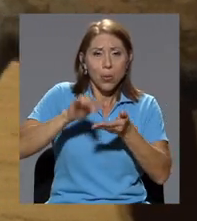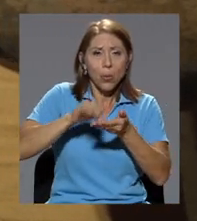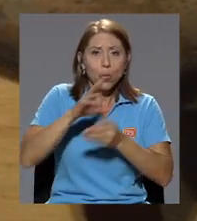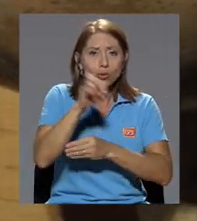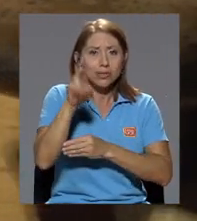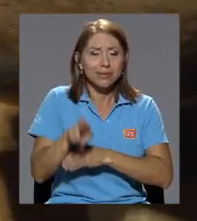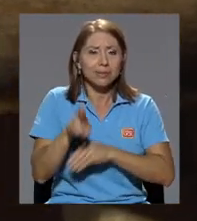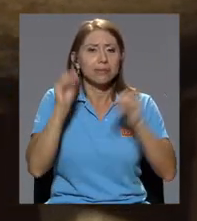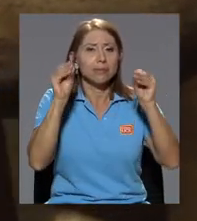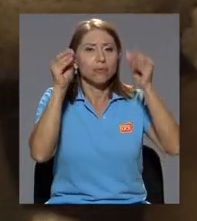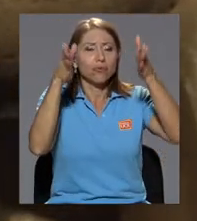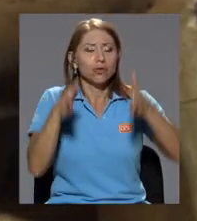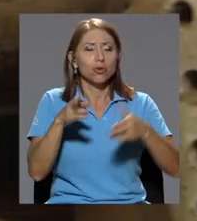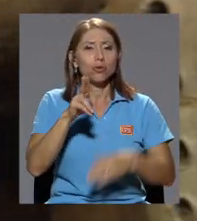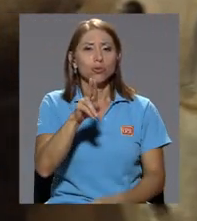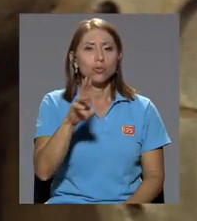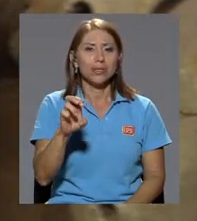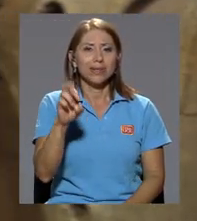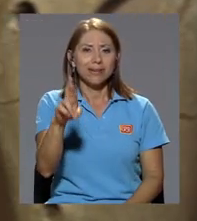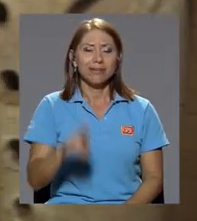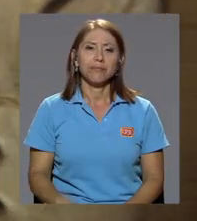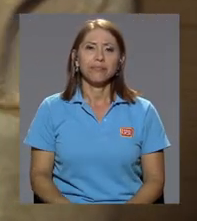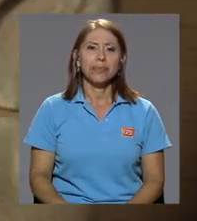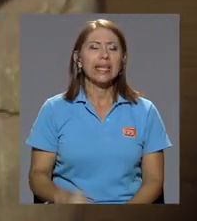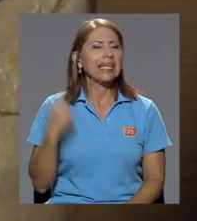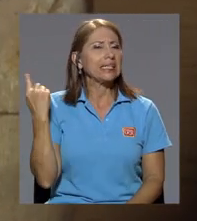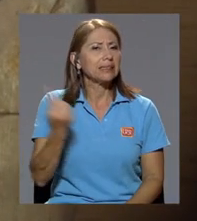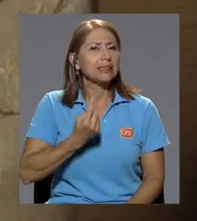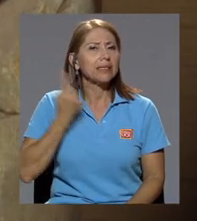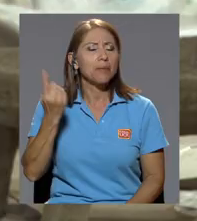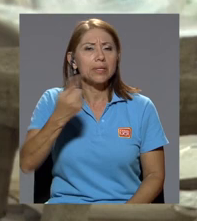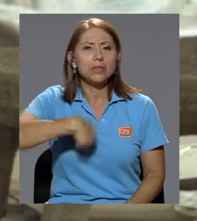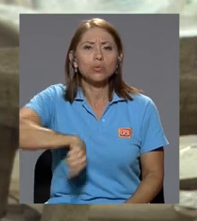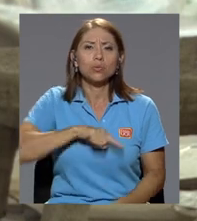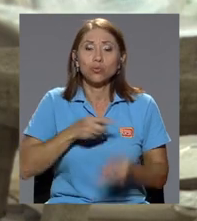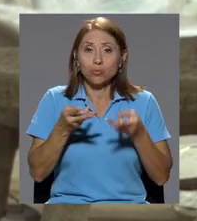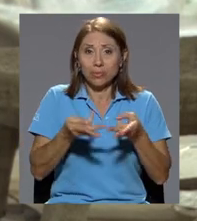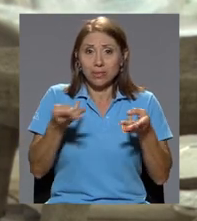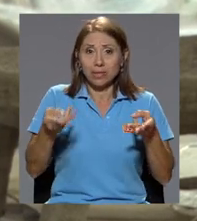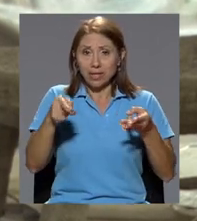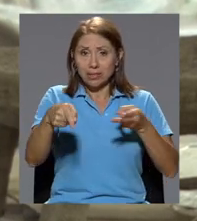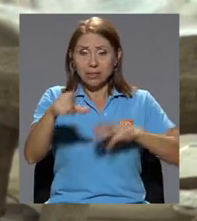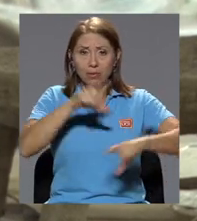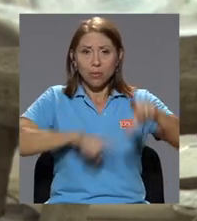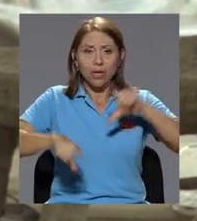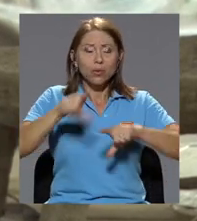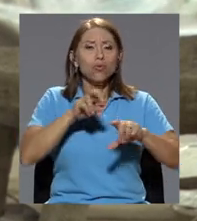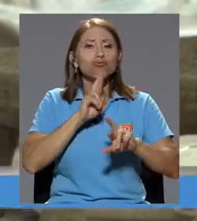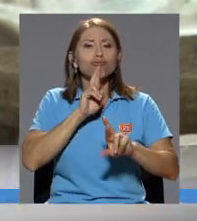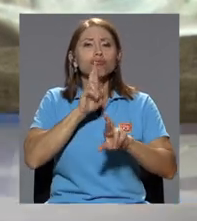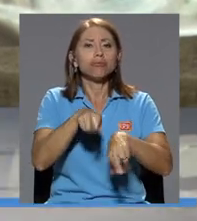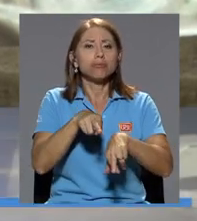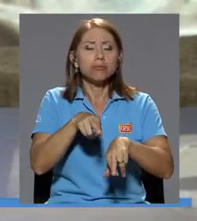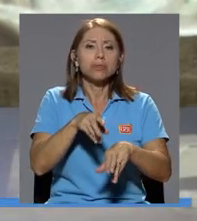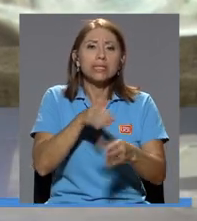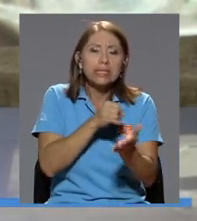profesor de la UCR. Generalmente los materiales que tenemos en el laboratorio son producto